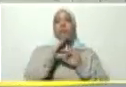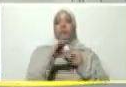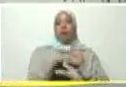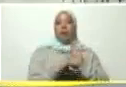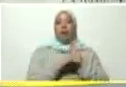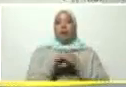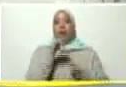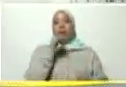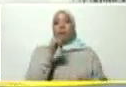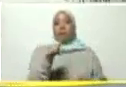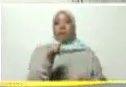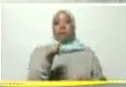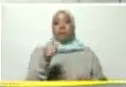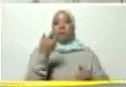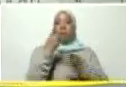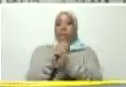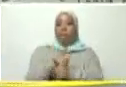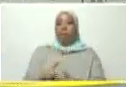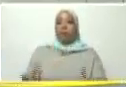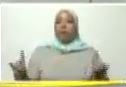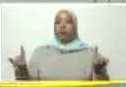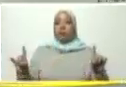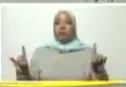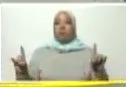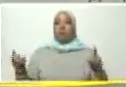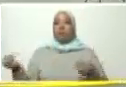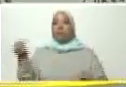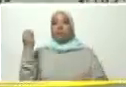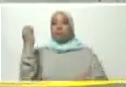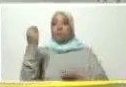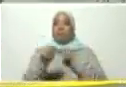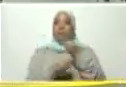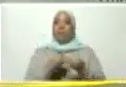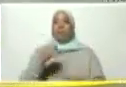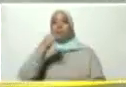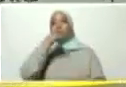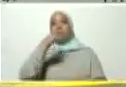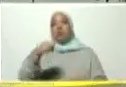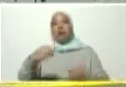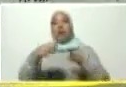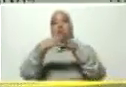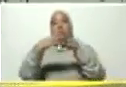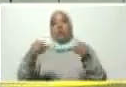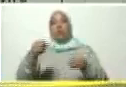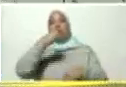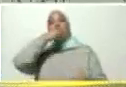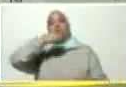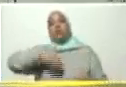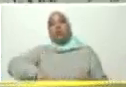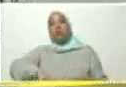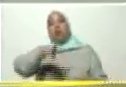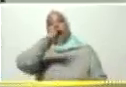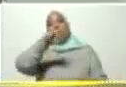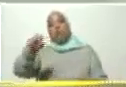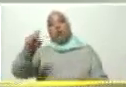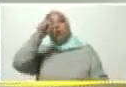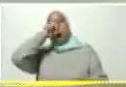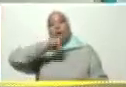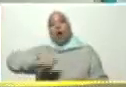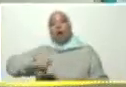la más democrática y la más garantista de toda la historia de 200 años de República